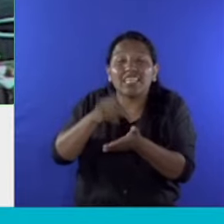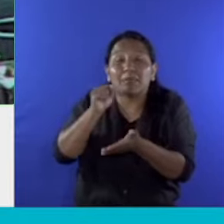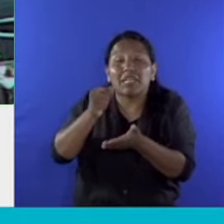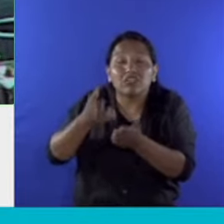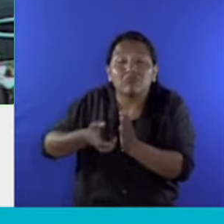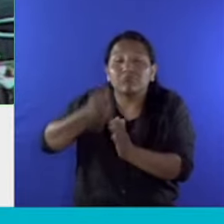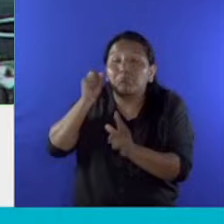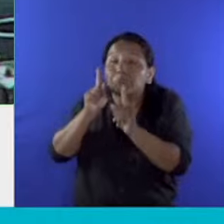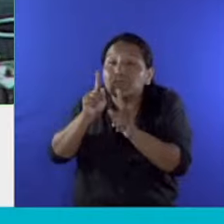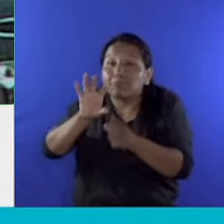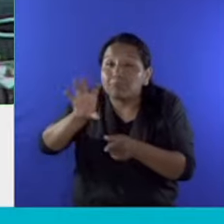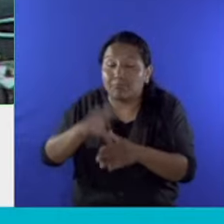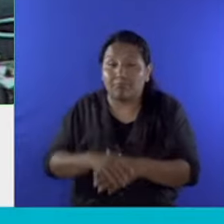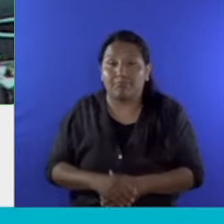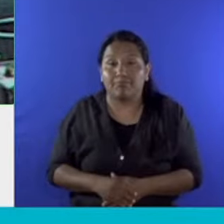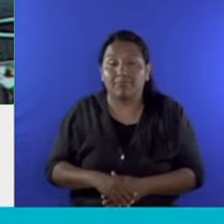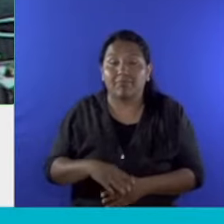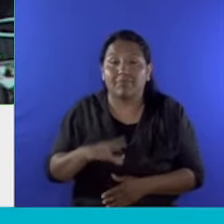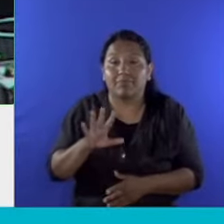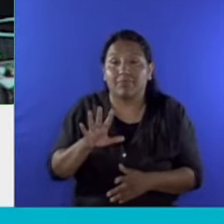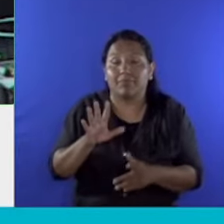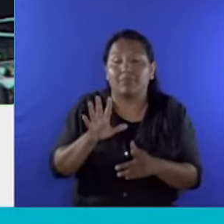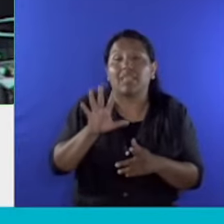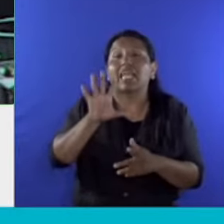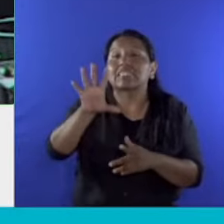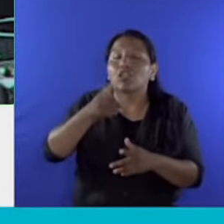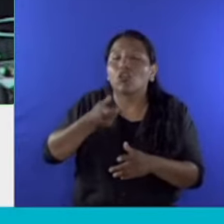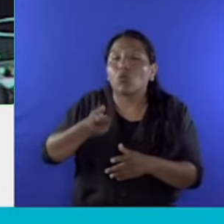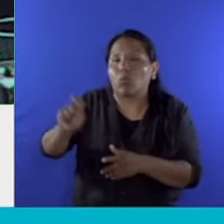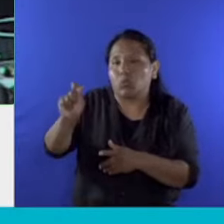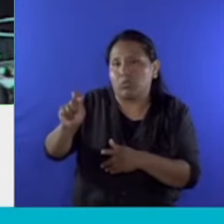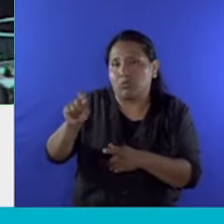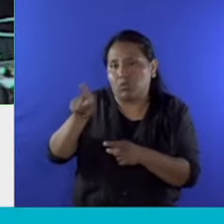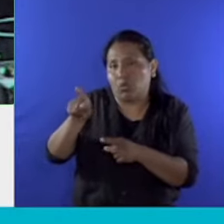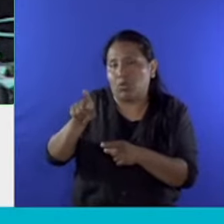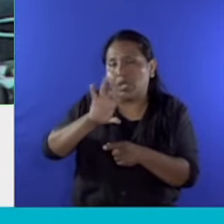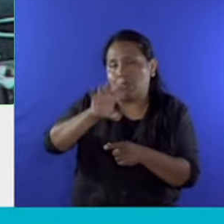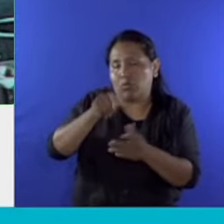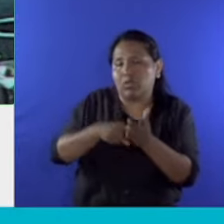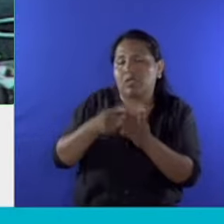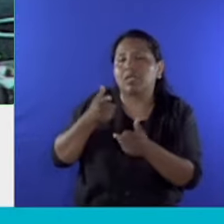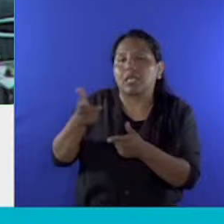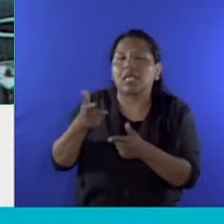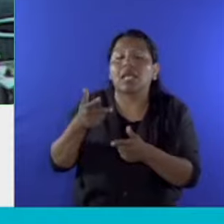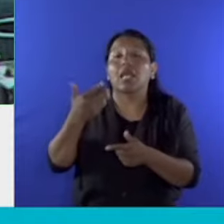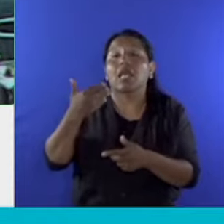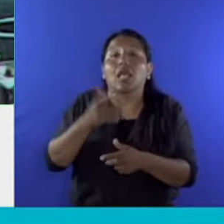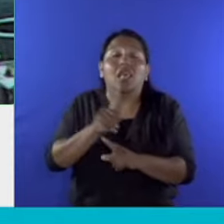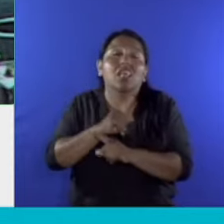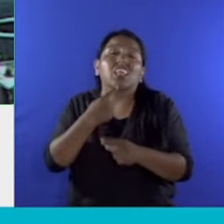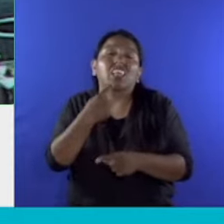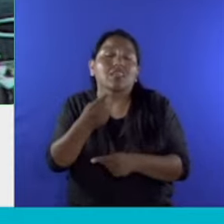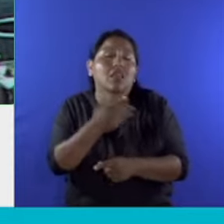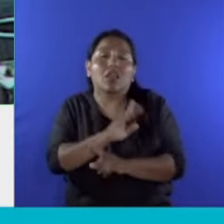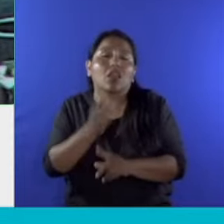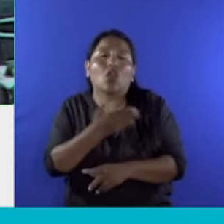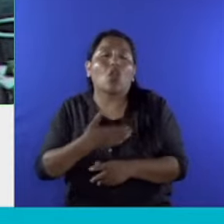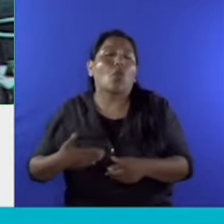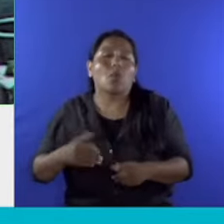pesos. Hay 5 demandas en la Corte por parte del gobierno de la provincia de Buenos Aires que dicen que no gobierna